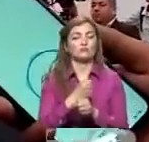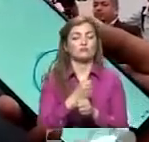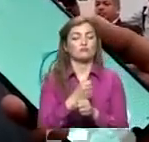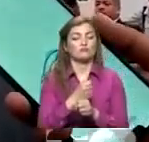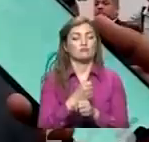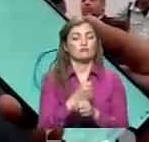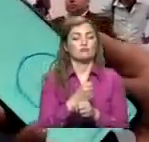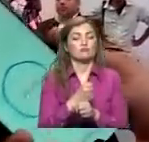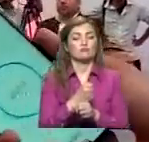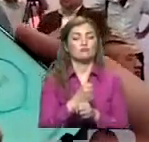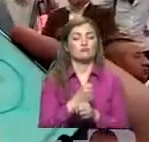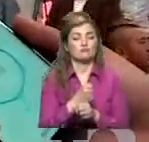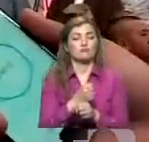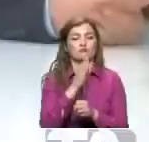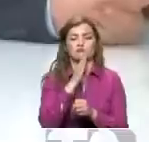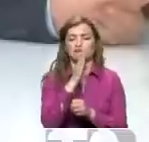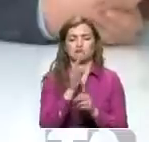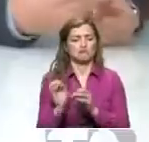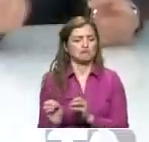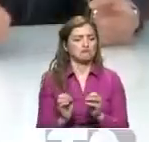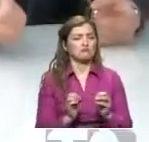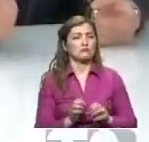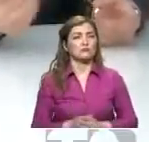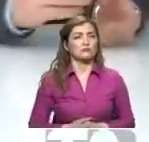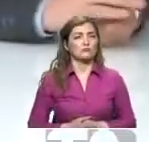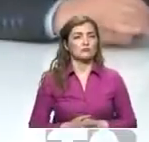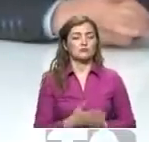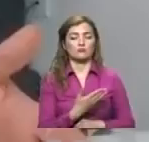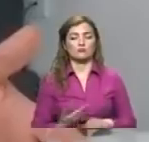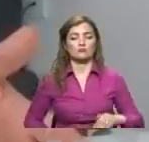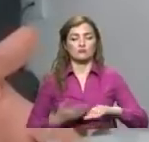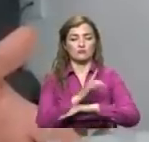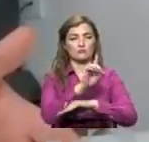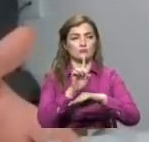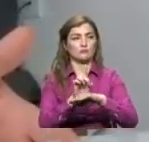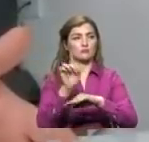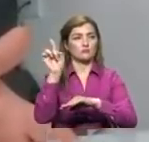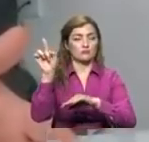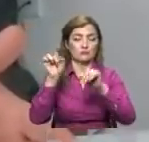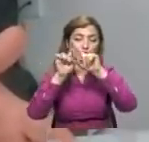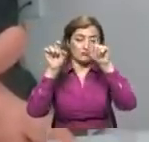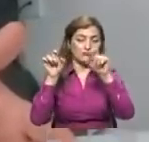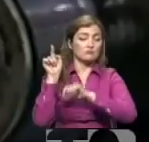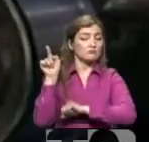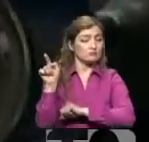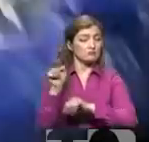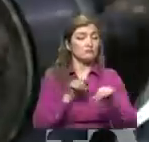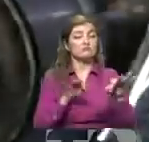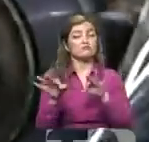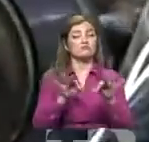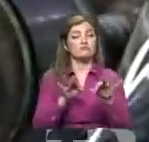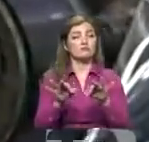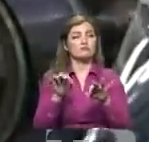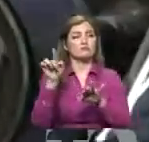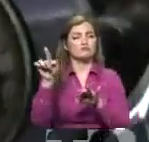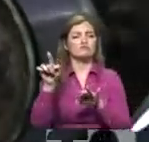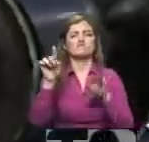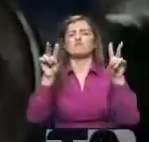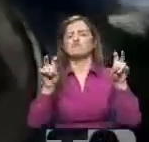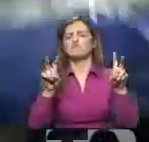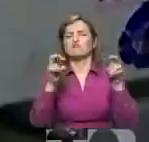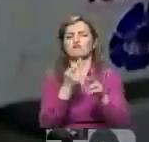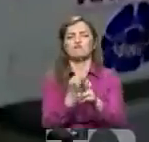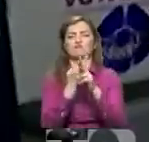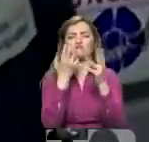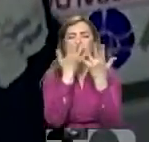se mantenga todo como siempre ha estado. Asimismo, el presidente del directorio de FedExport, Felipe Redadeneira, explica los alcances de este tema que